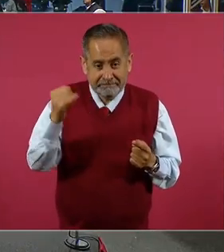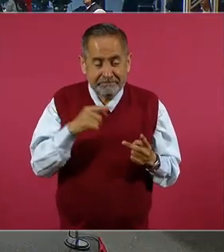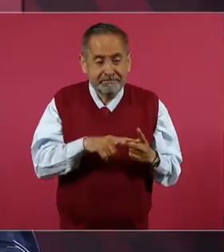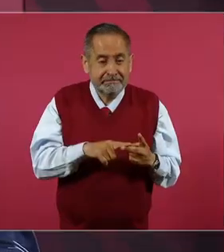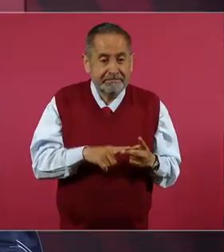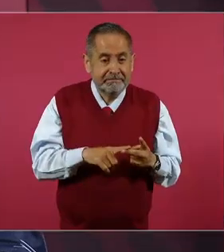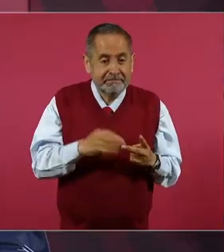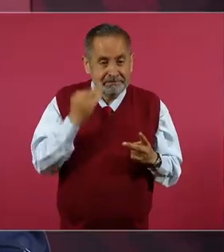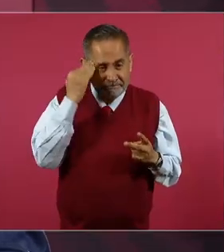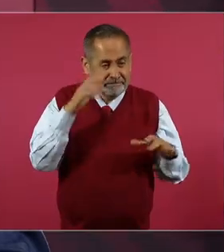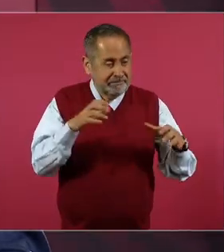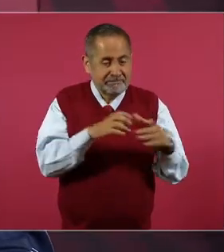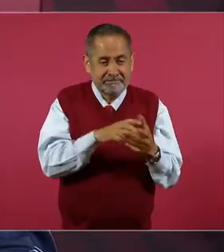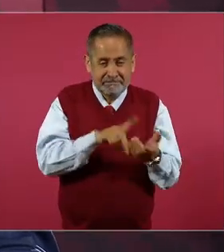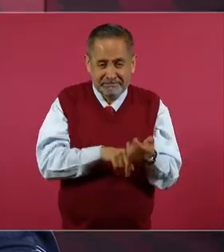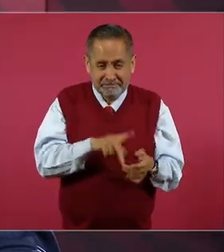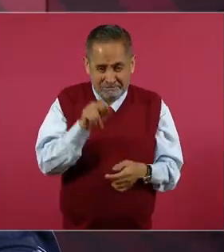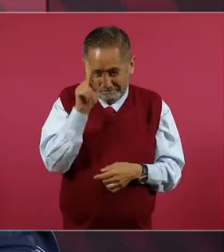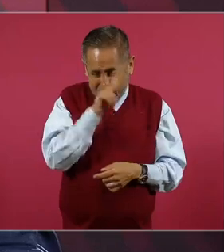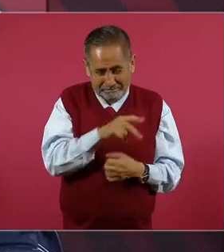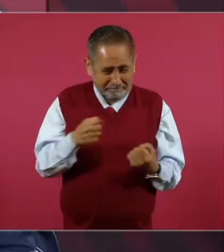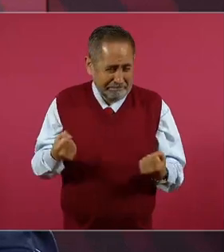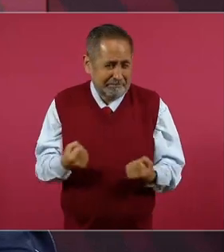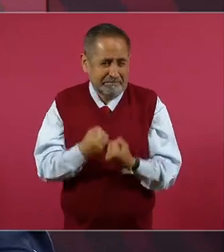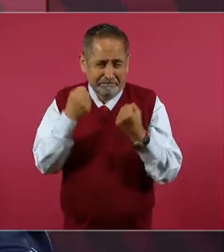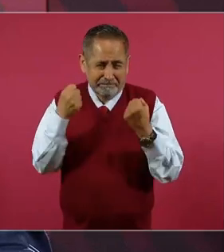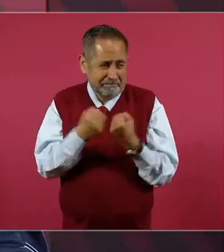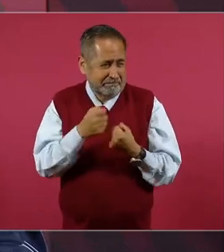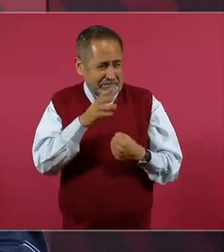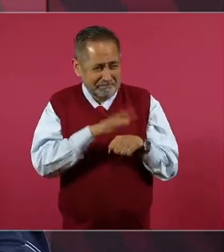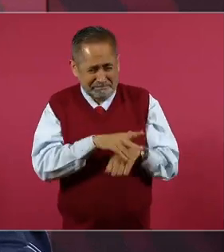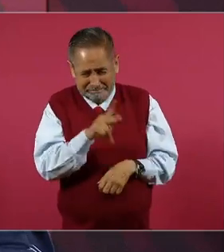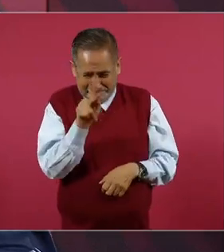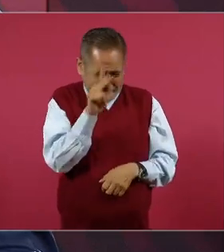época de mayor confrontación, más violencia,